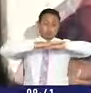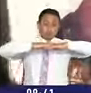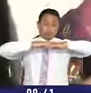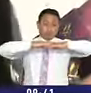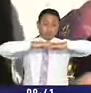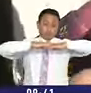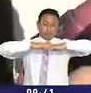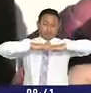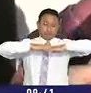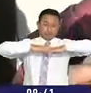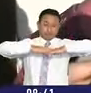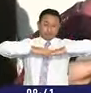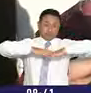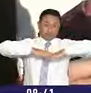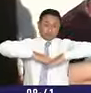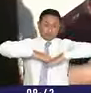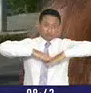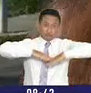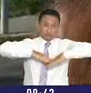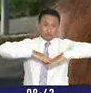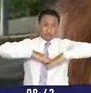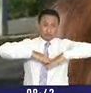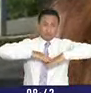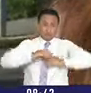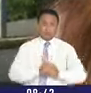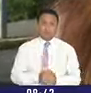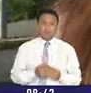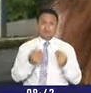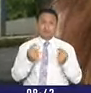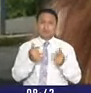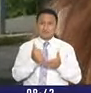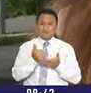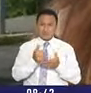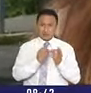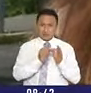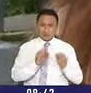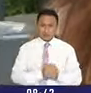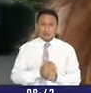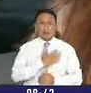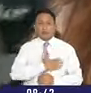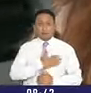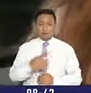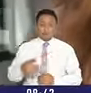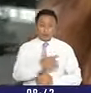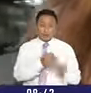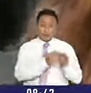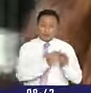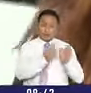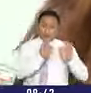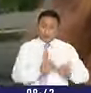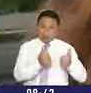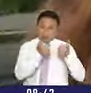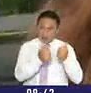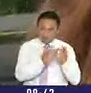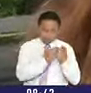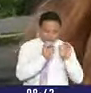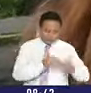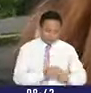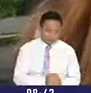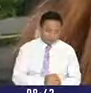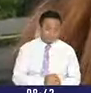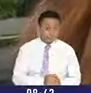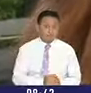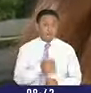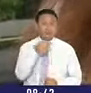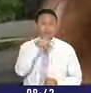vía que tienen que tratar de arreglar lo que se les diría es que por favor se arreglen ya de una vez definitivamente porque prácticamente